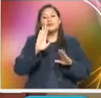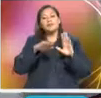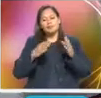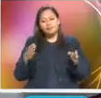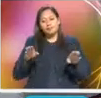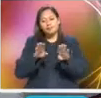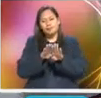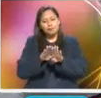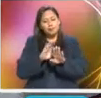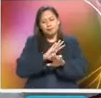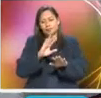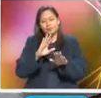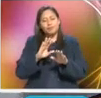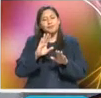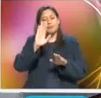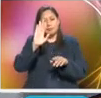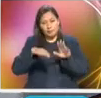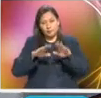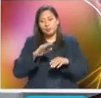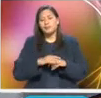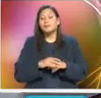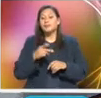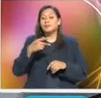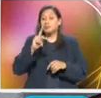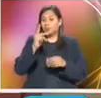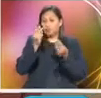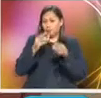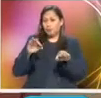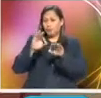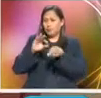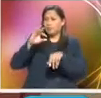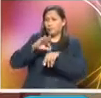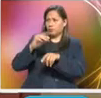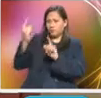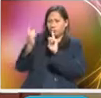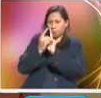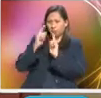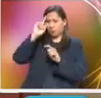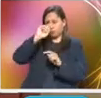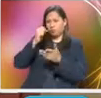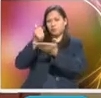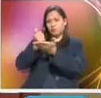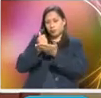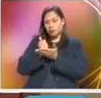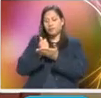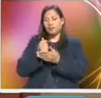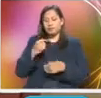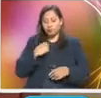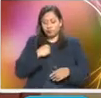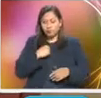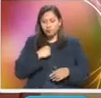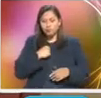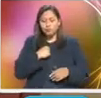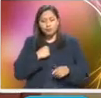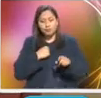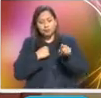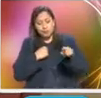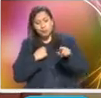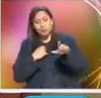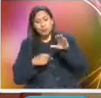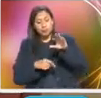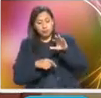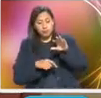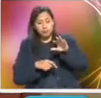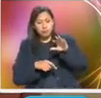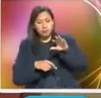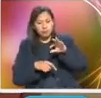¿no? Es importante que el médico nos diga a nosotros exactamente en qué situación está. Es lo ideal para